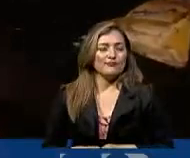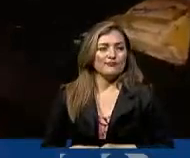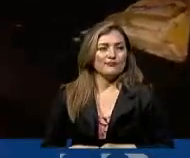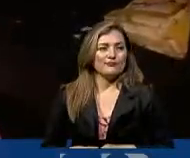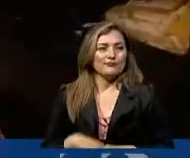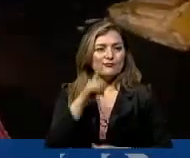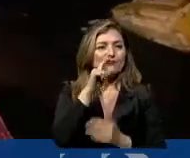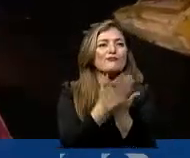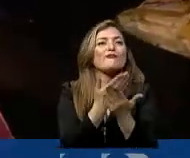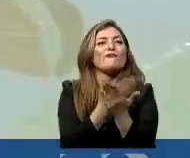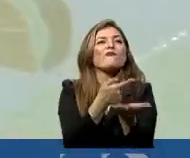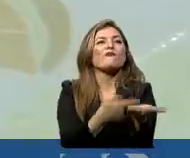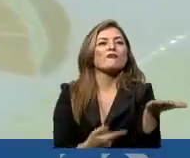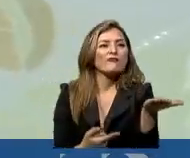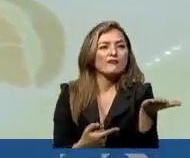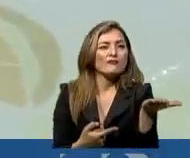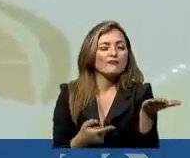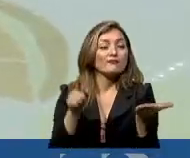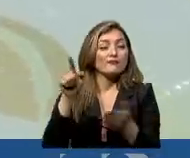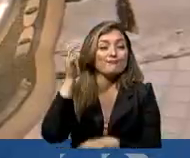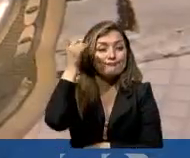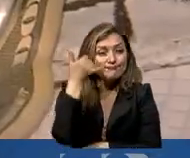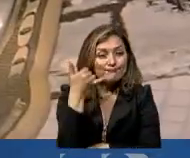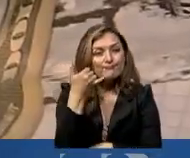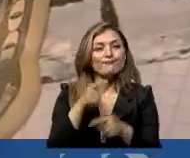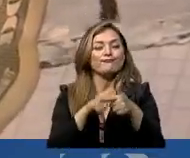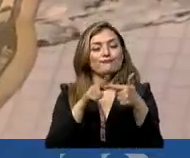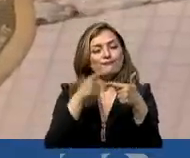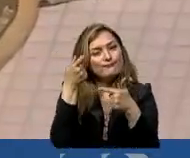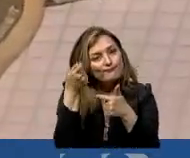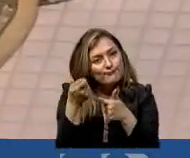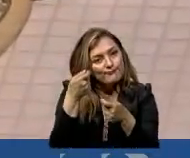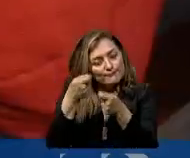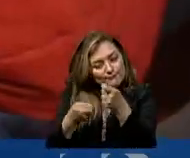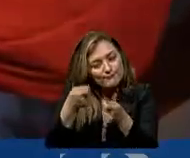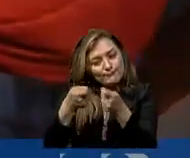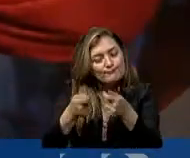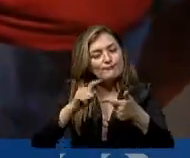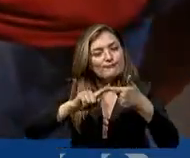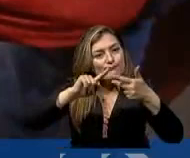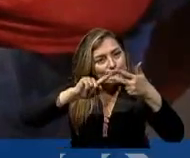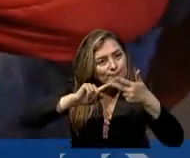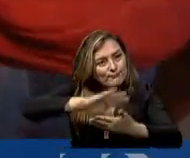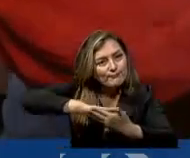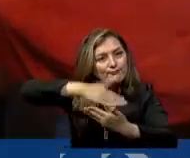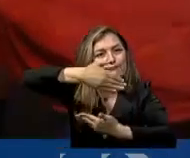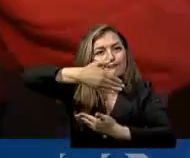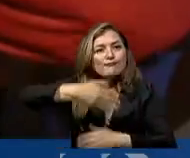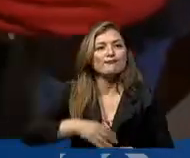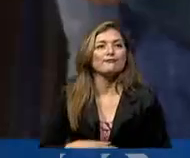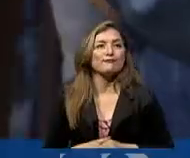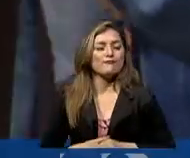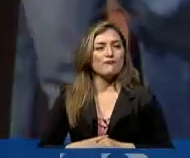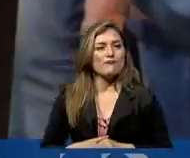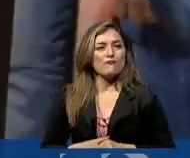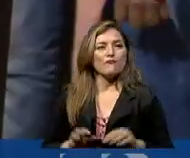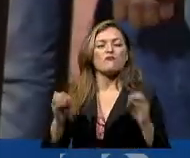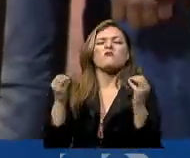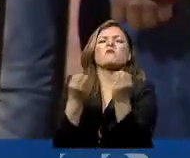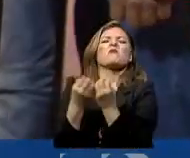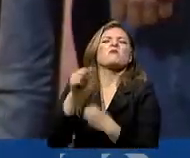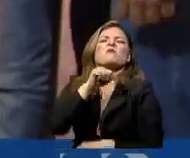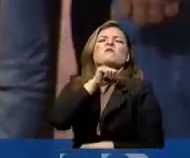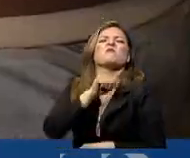Entre las evidencias, las autoridades encontraron celulares, dinero en efectivo y computadoras portátiles. Esta organización